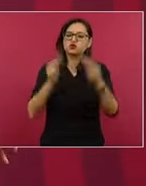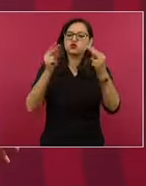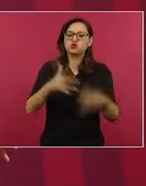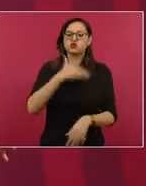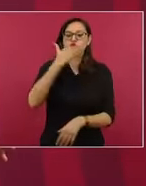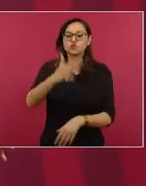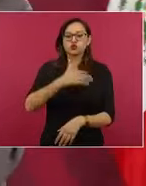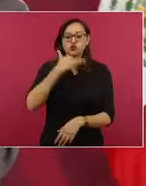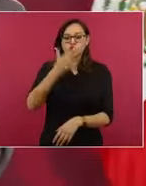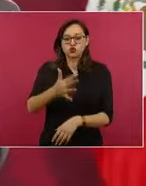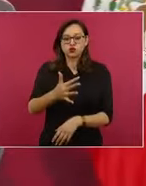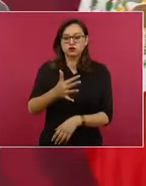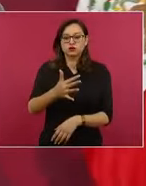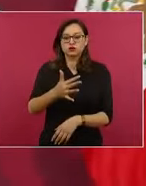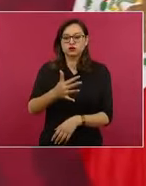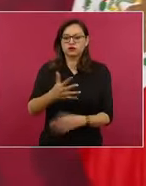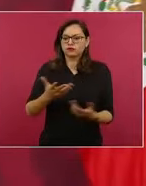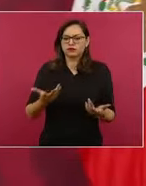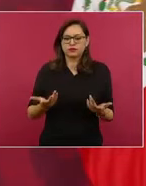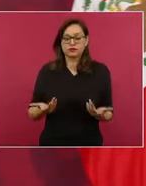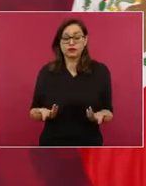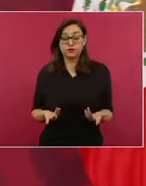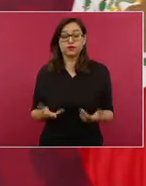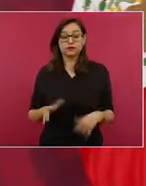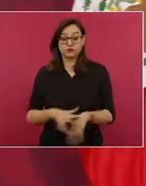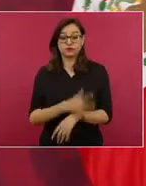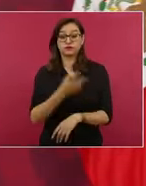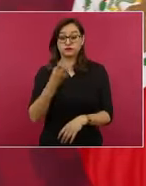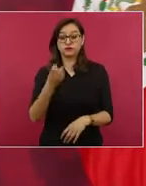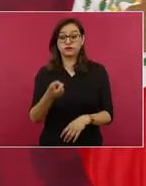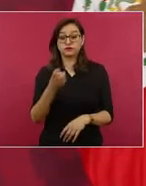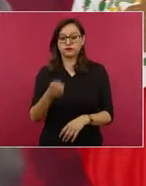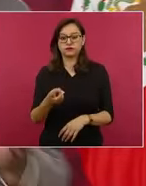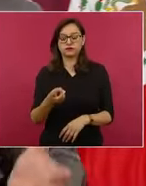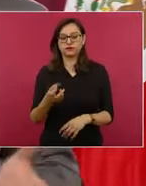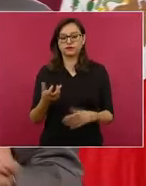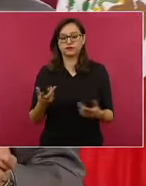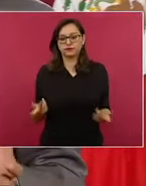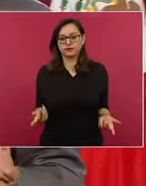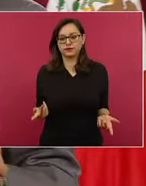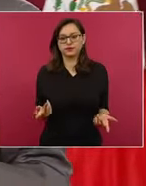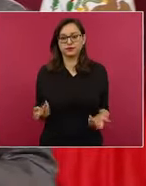De modo que el PRI